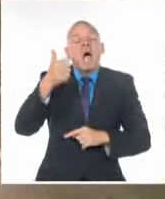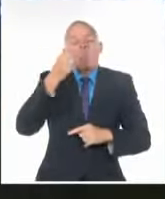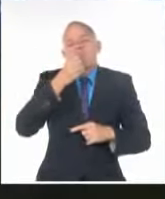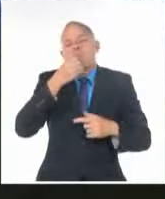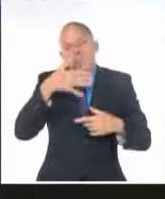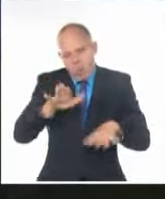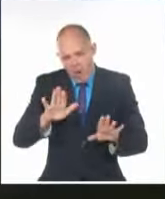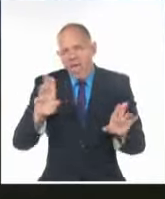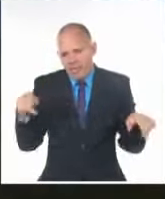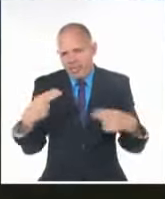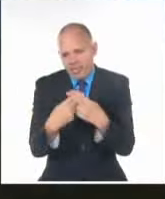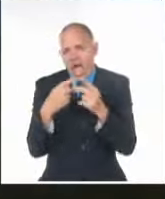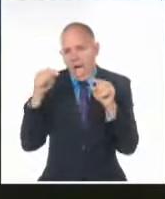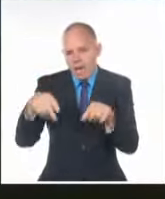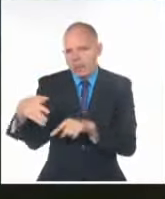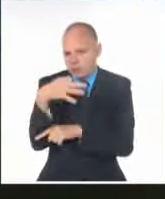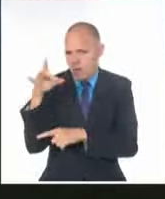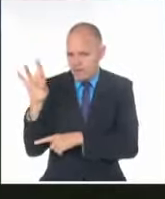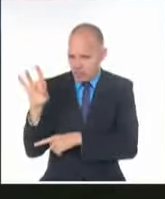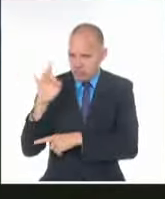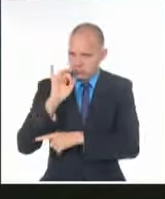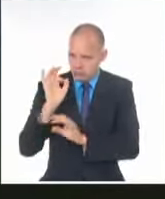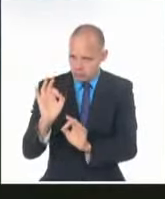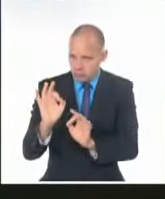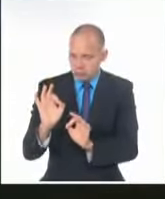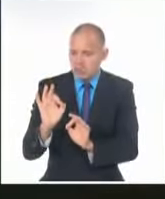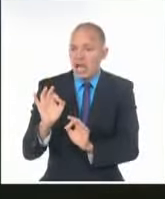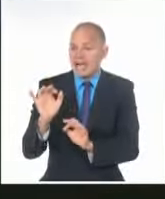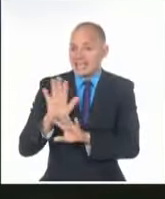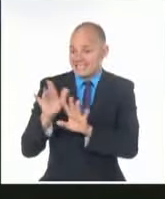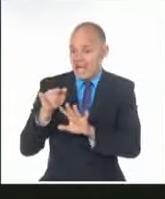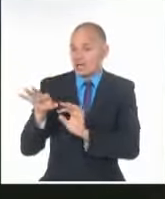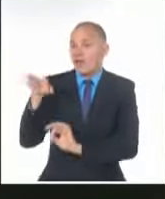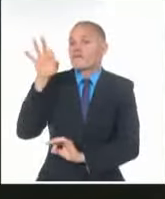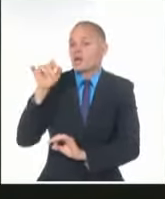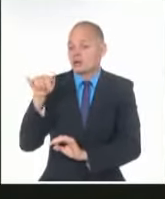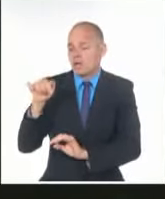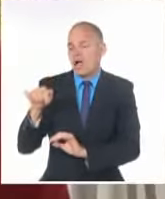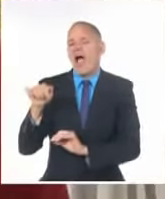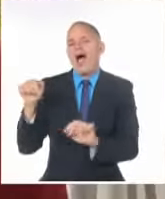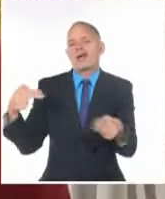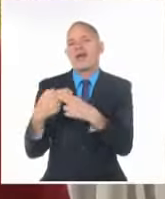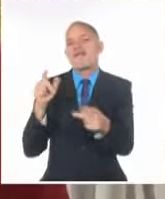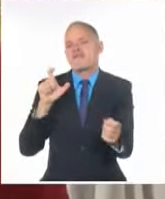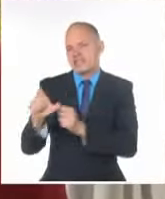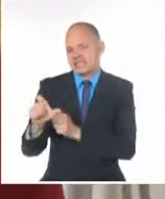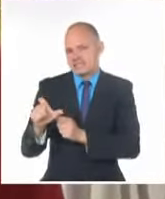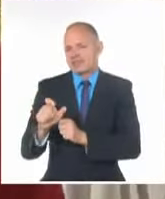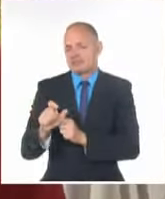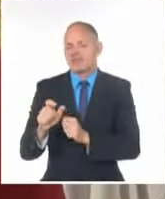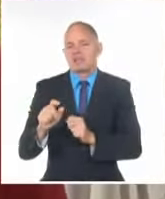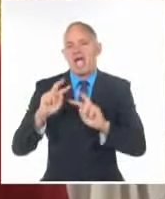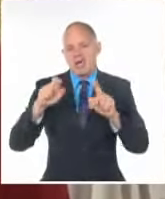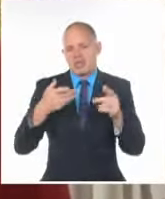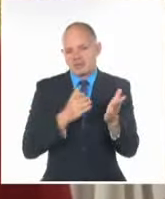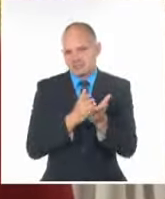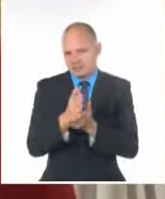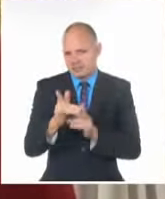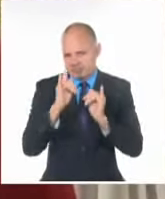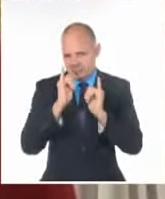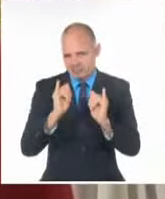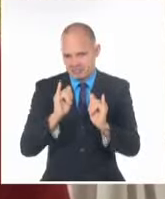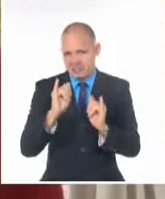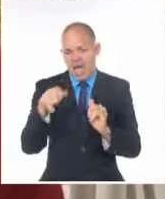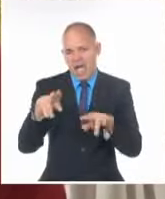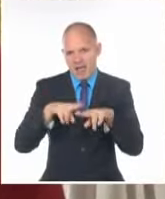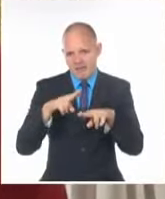ligas en La Palma, territorio que ha sido cogido para esta final y es el actual campeón. Devuelvo las facilidades hacia los estudios